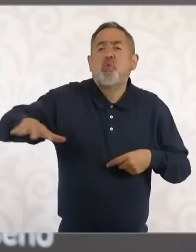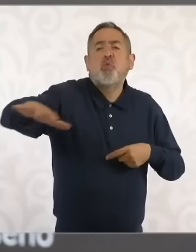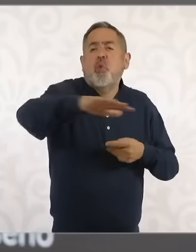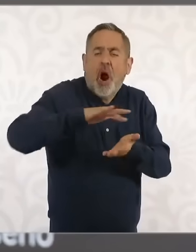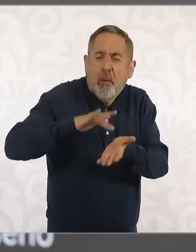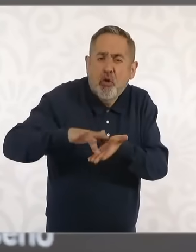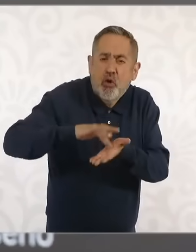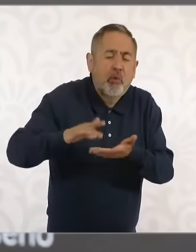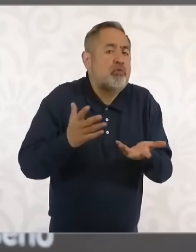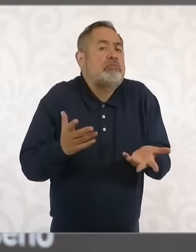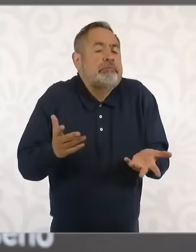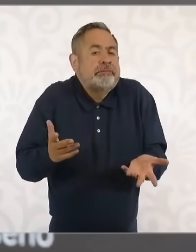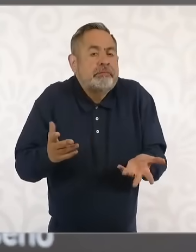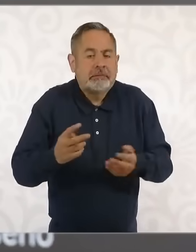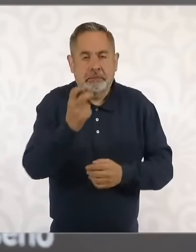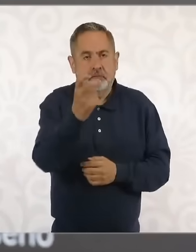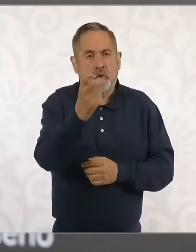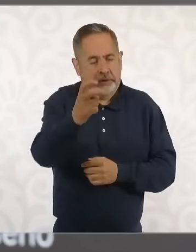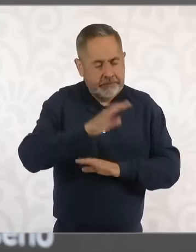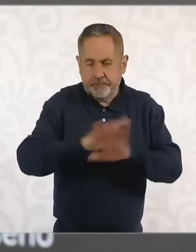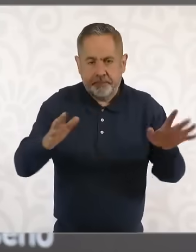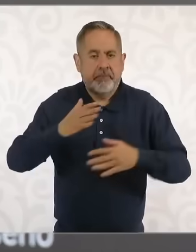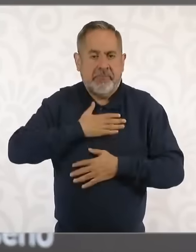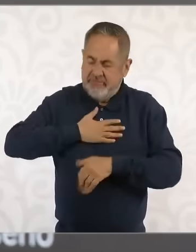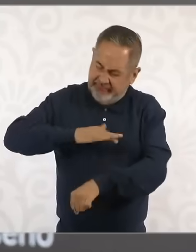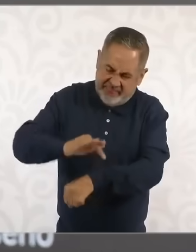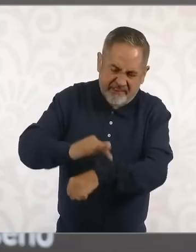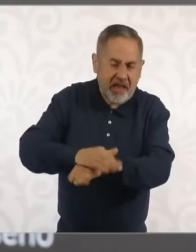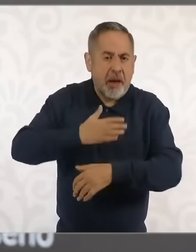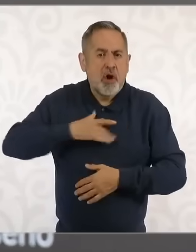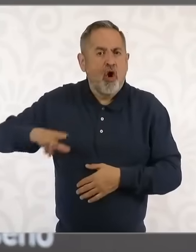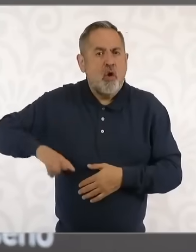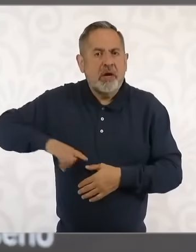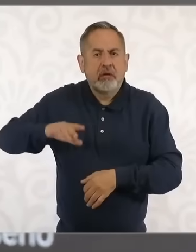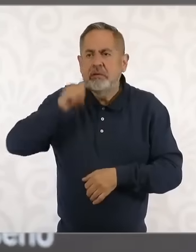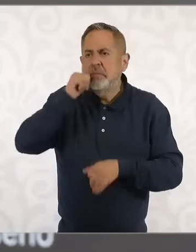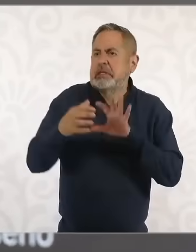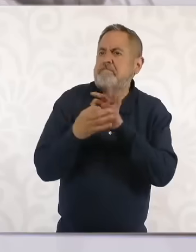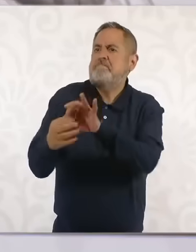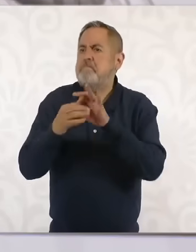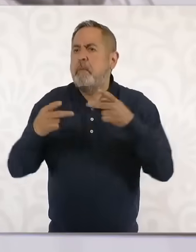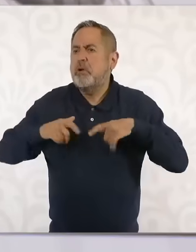Y en este caso, por eso nuestra defensa, nuestro gobierno siempre va a estar cerca del pueblo.